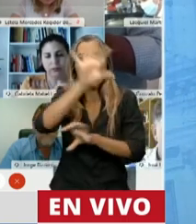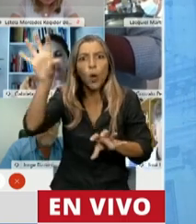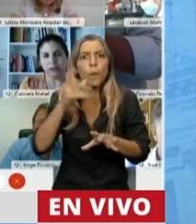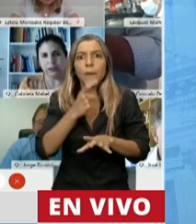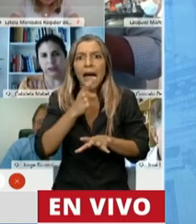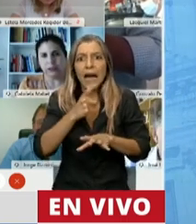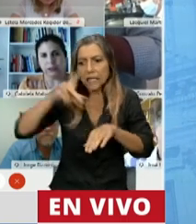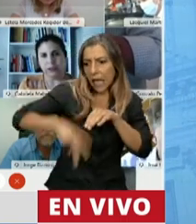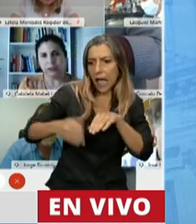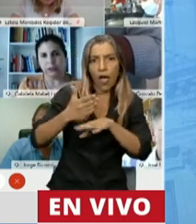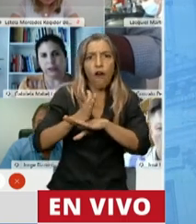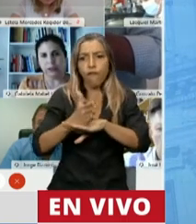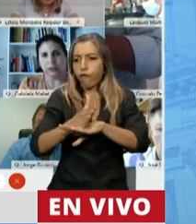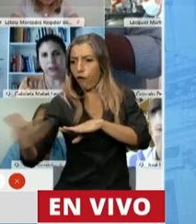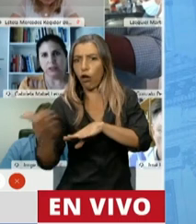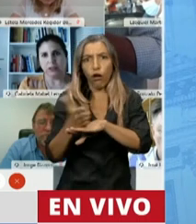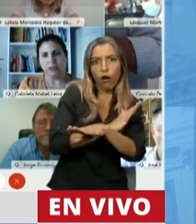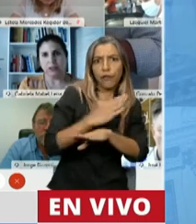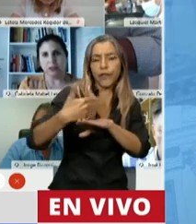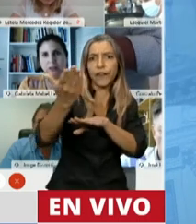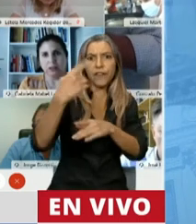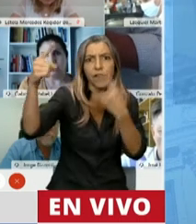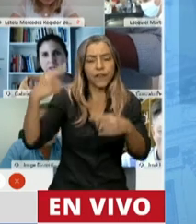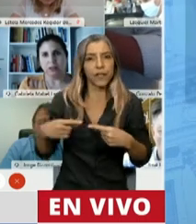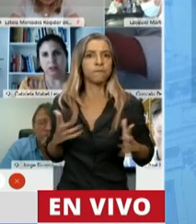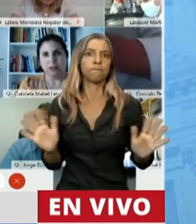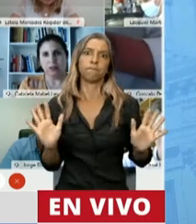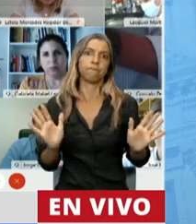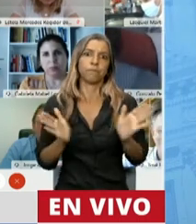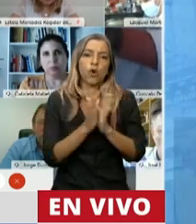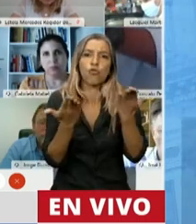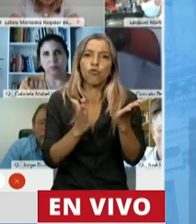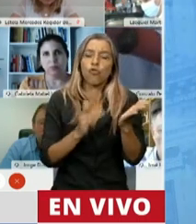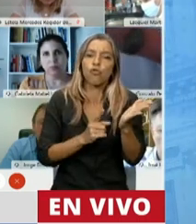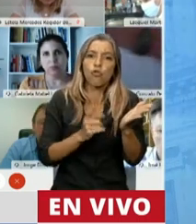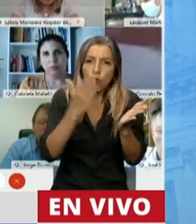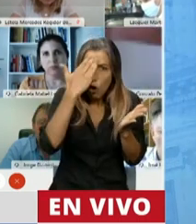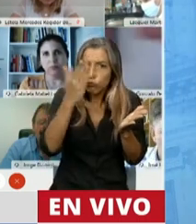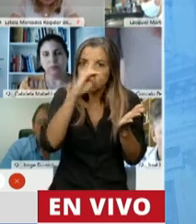provinciales. Respetemos la Constitución y dejemos de restringir la libertad